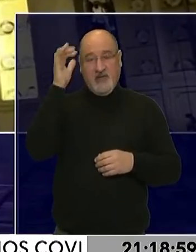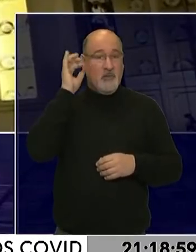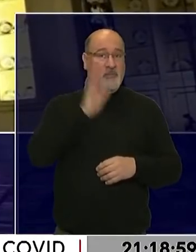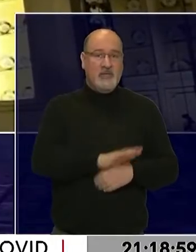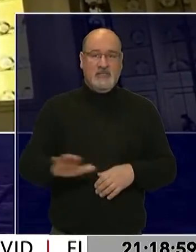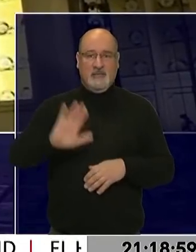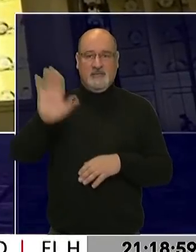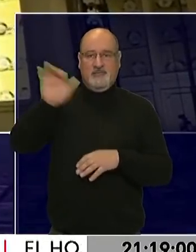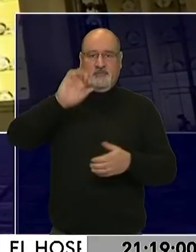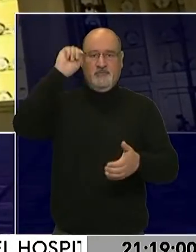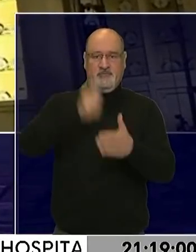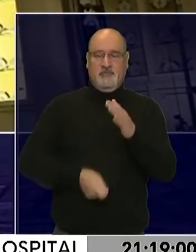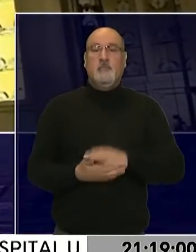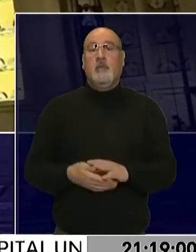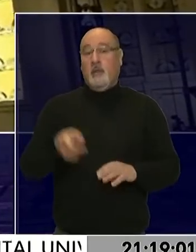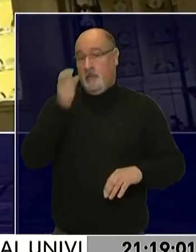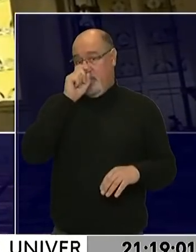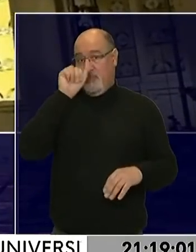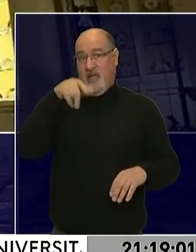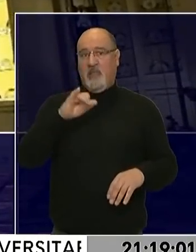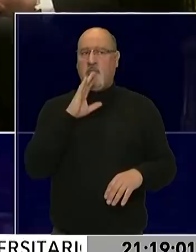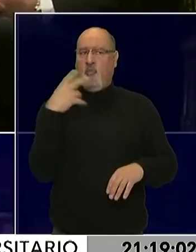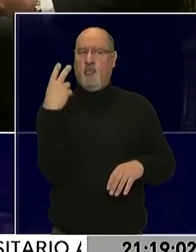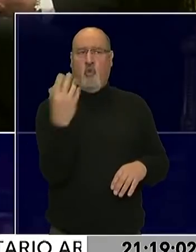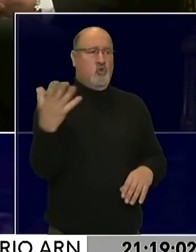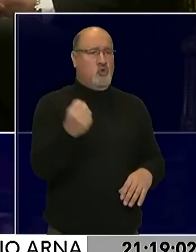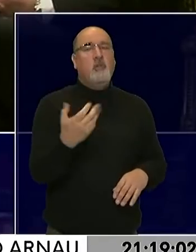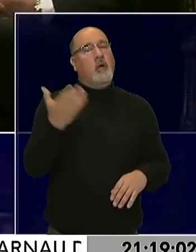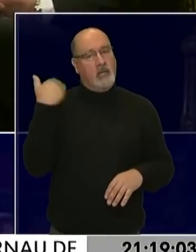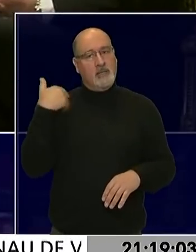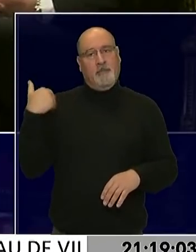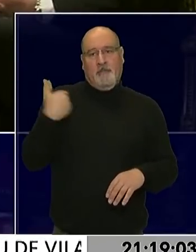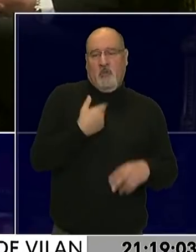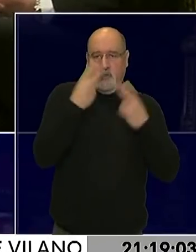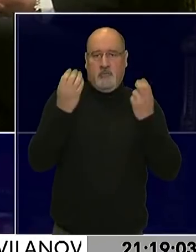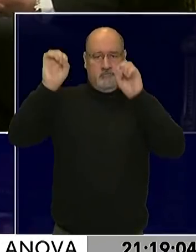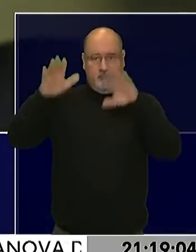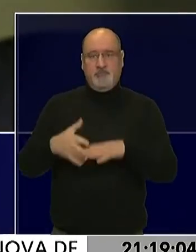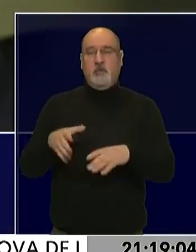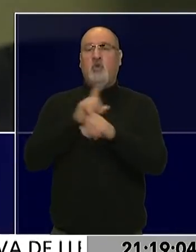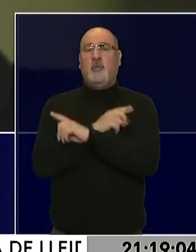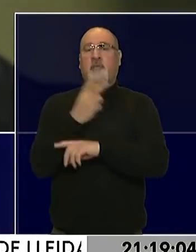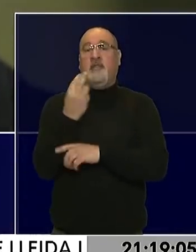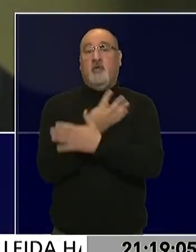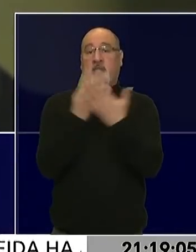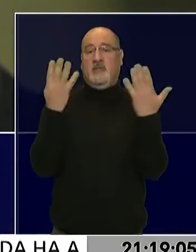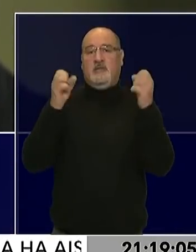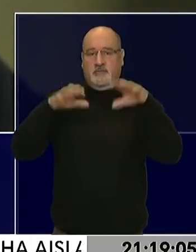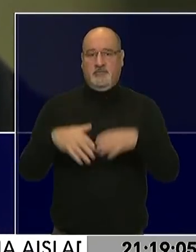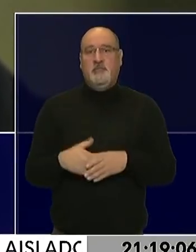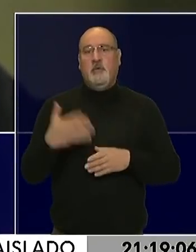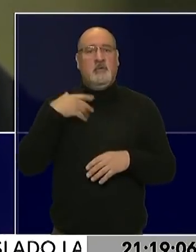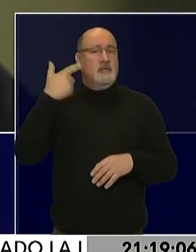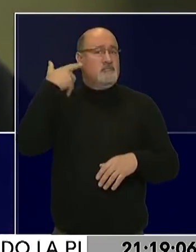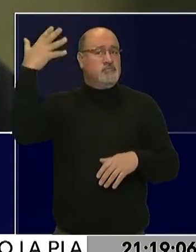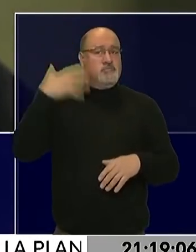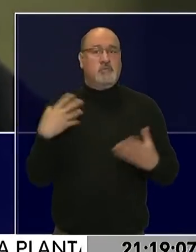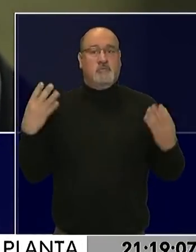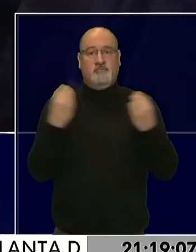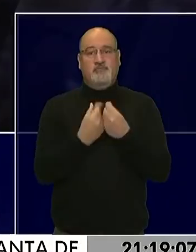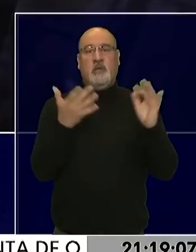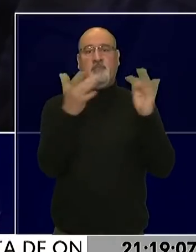el príncipe andrés que lo niega todo ya renunció a sus funciones públicas en noviembre de 2019 cuando se conoció su relación con epstein